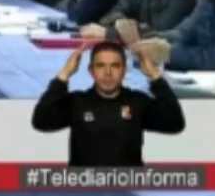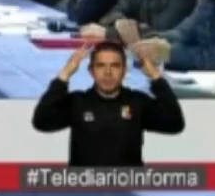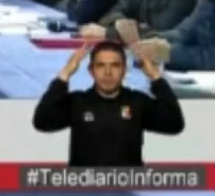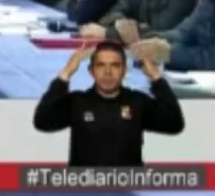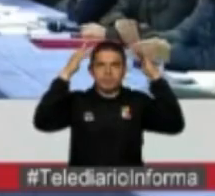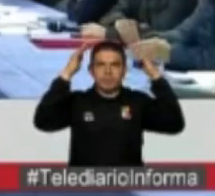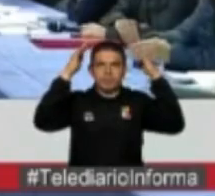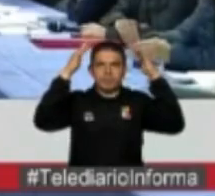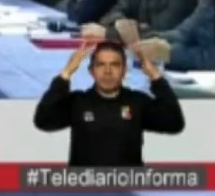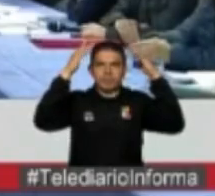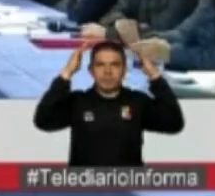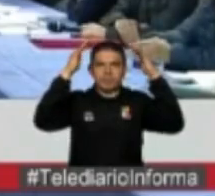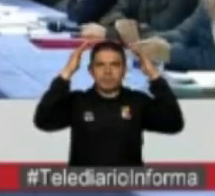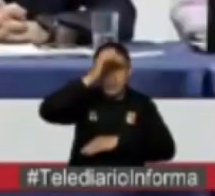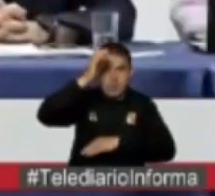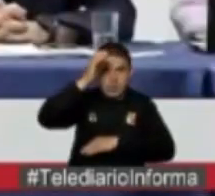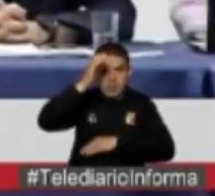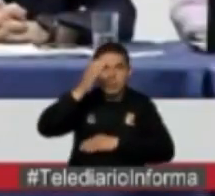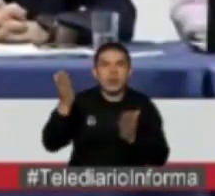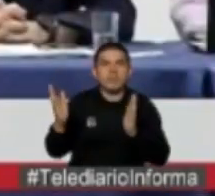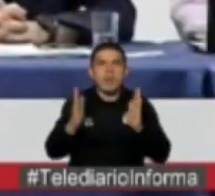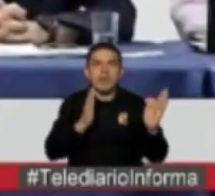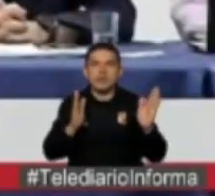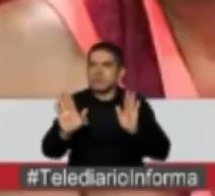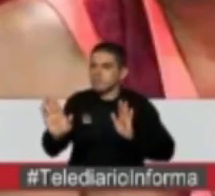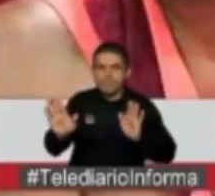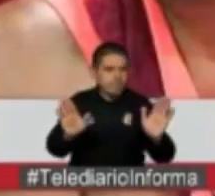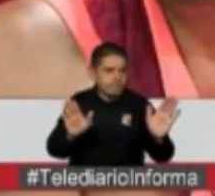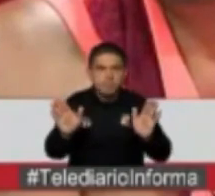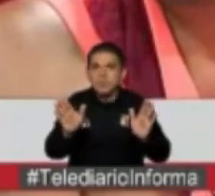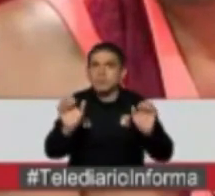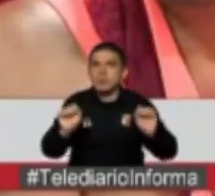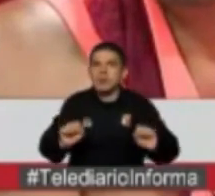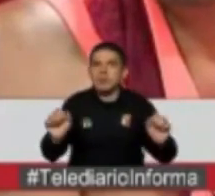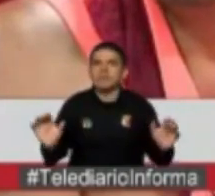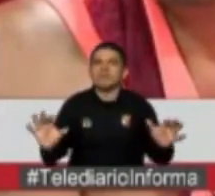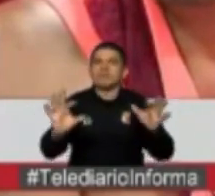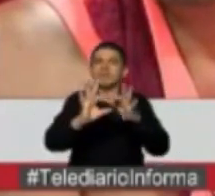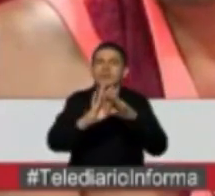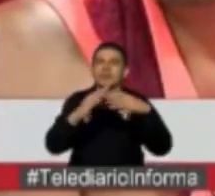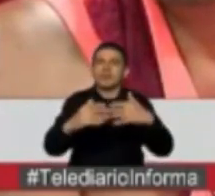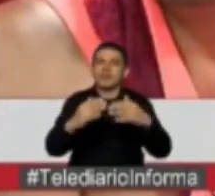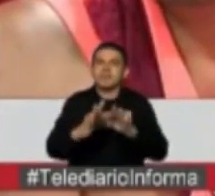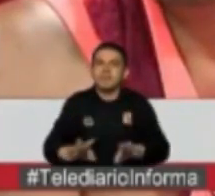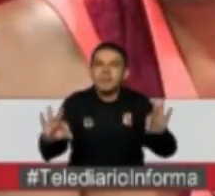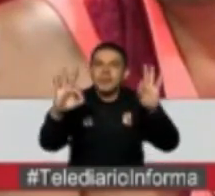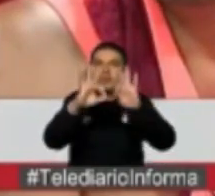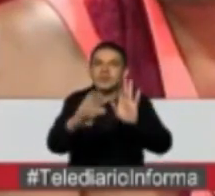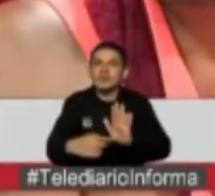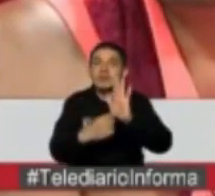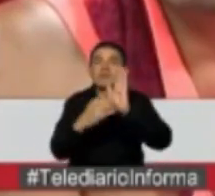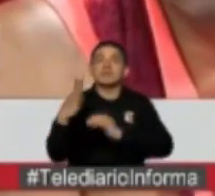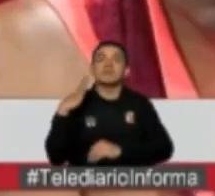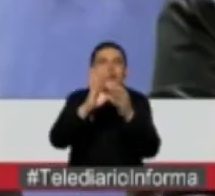diálogo. El 13 de octubre se instala la mesa de negociación entre la CONAIE y el gobierno. El precio de la gasolina y el transporte